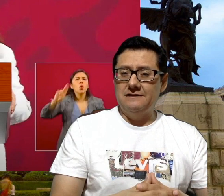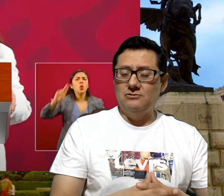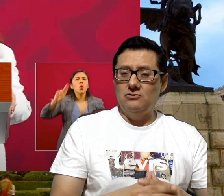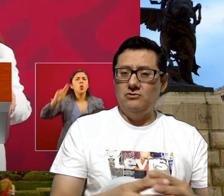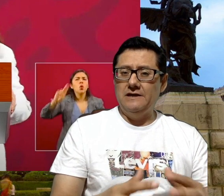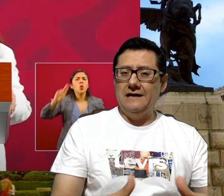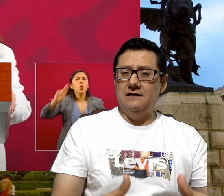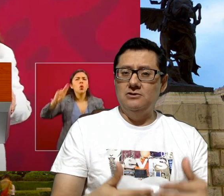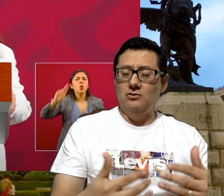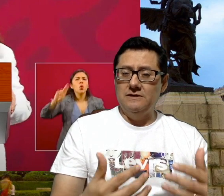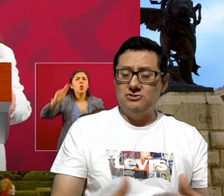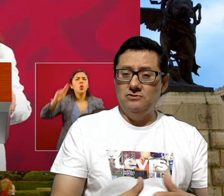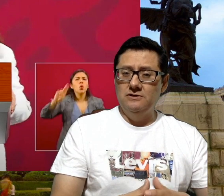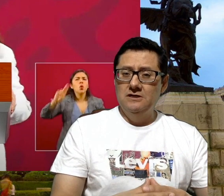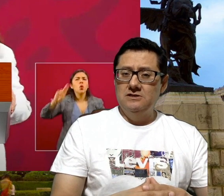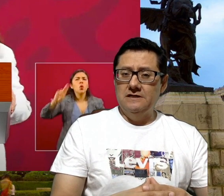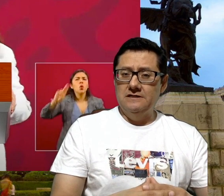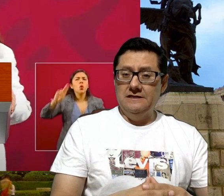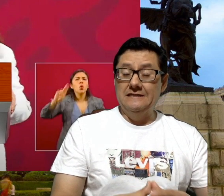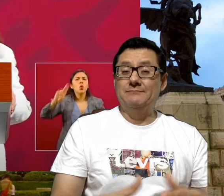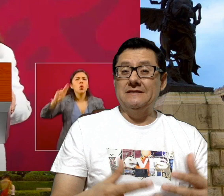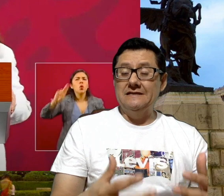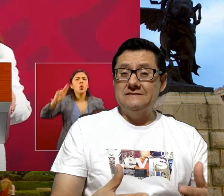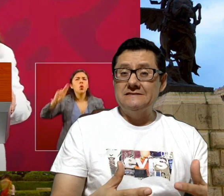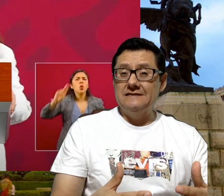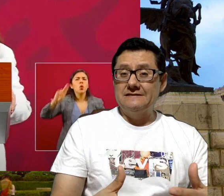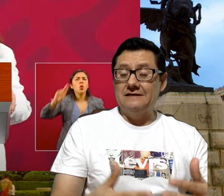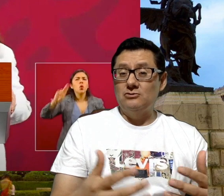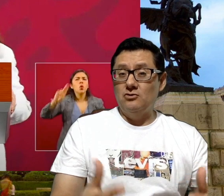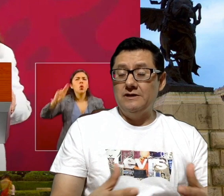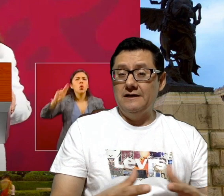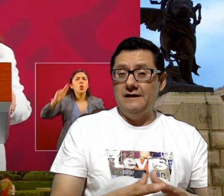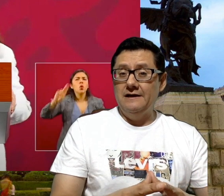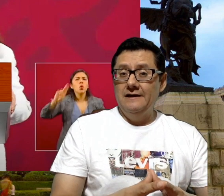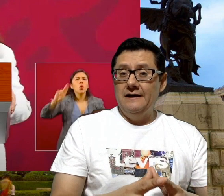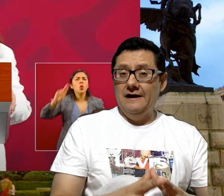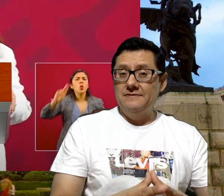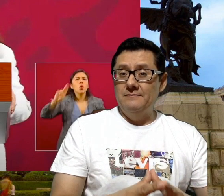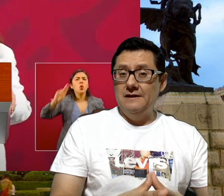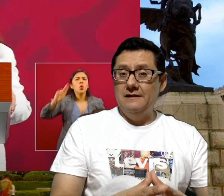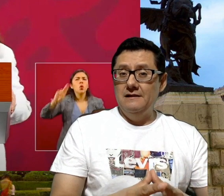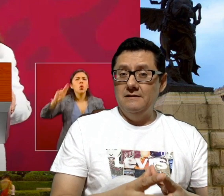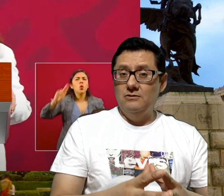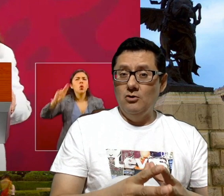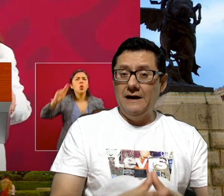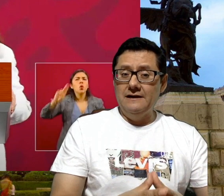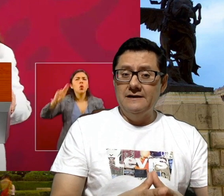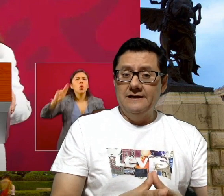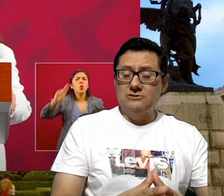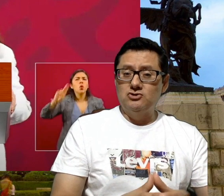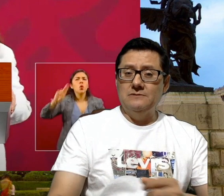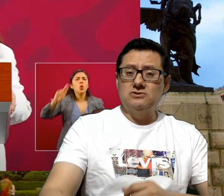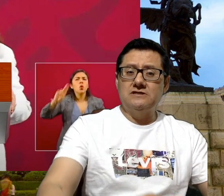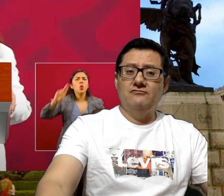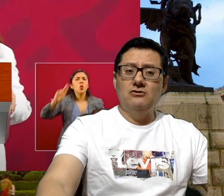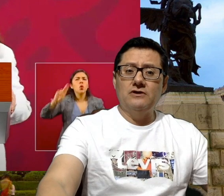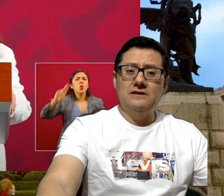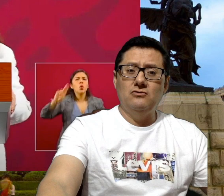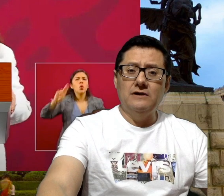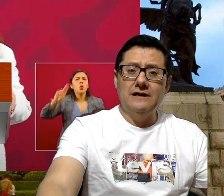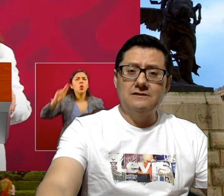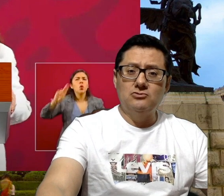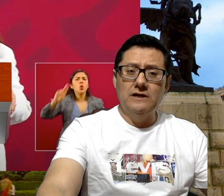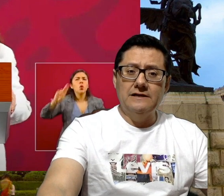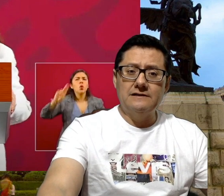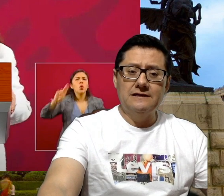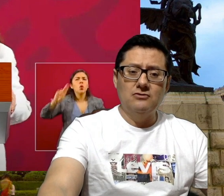expectativa tecnológica, innovación, independencia tecnológica a nivel global. Escuchemos qué fue lo que